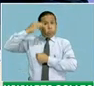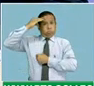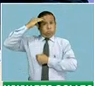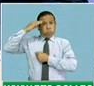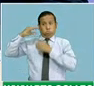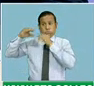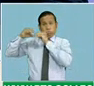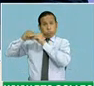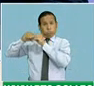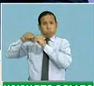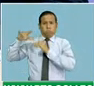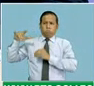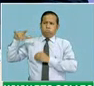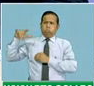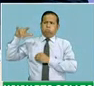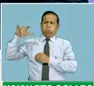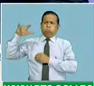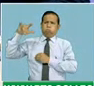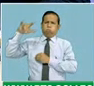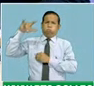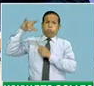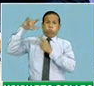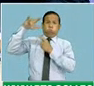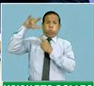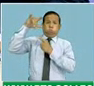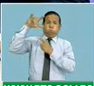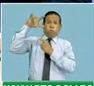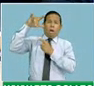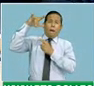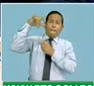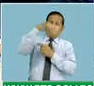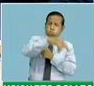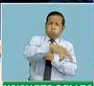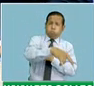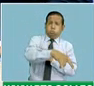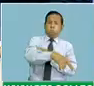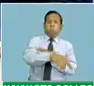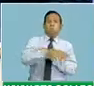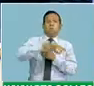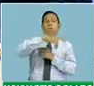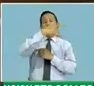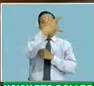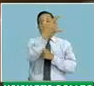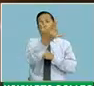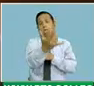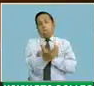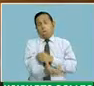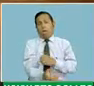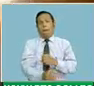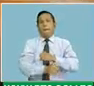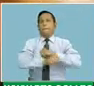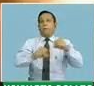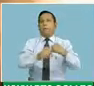aeronave realizaba un vuelo de entrenamiento y se estrelló al momento de aterrizar.